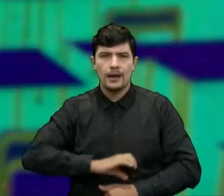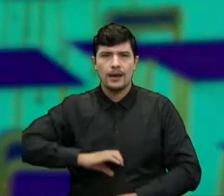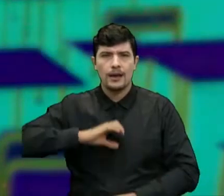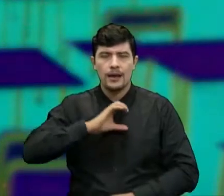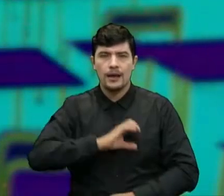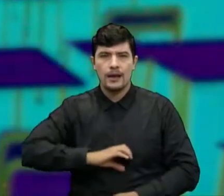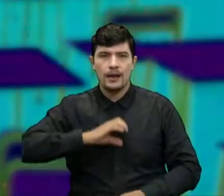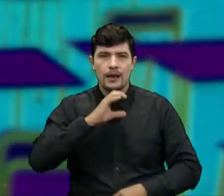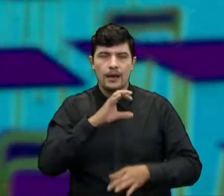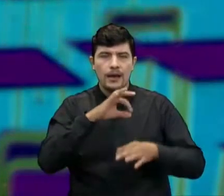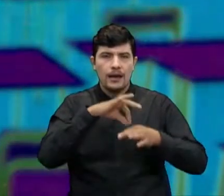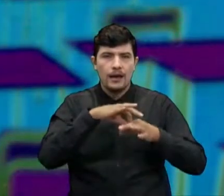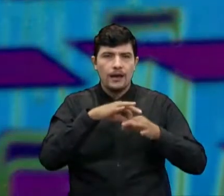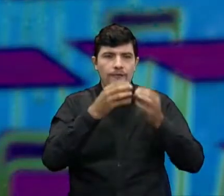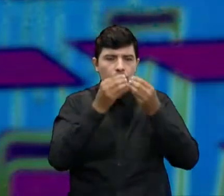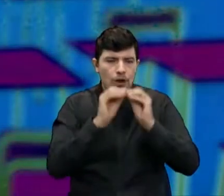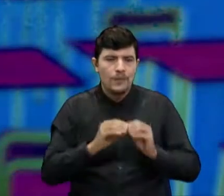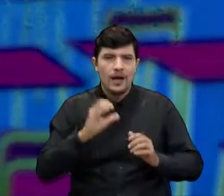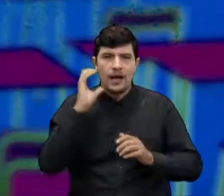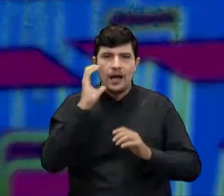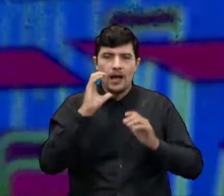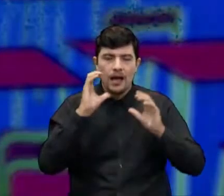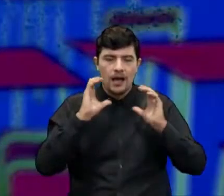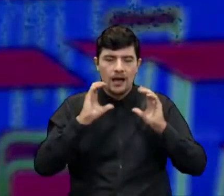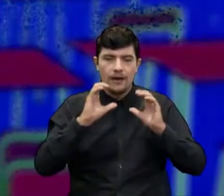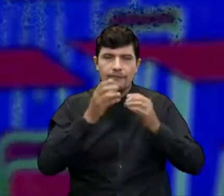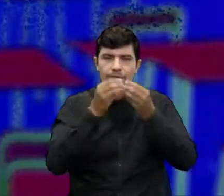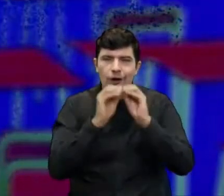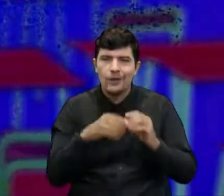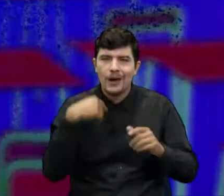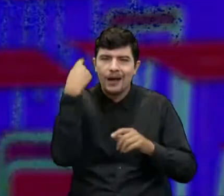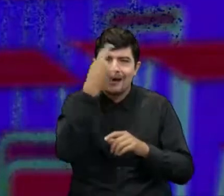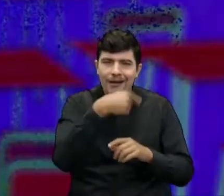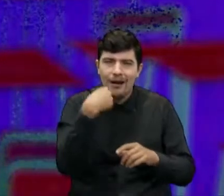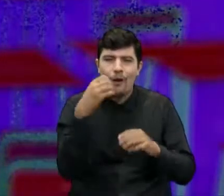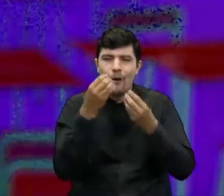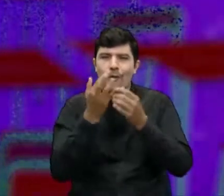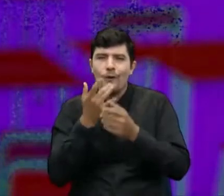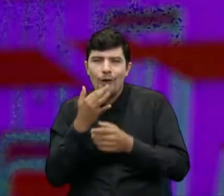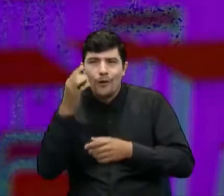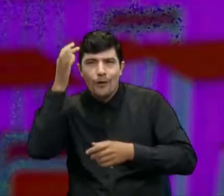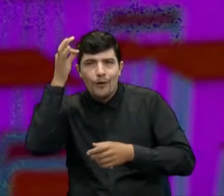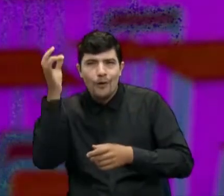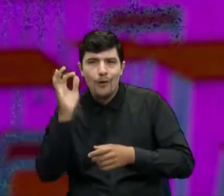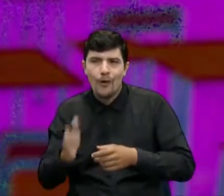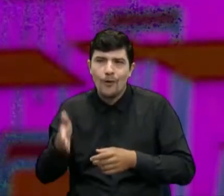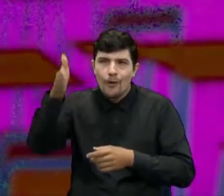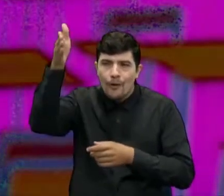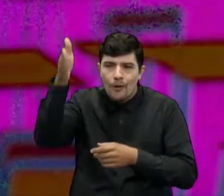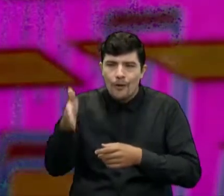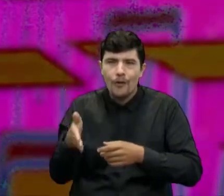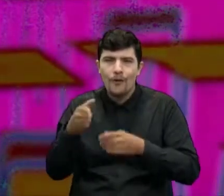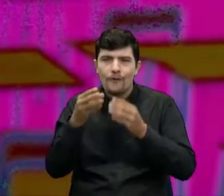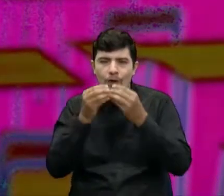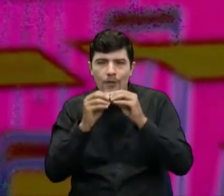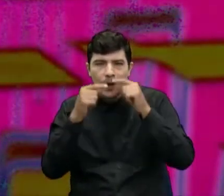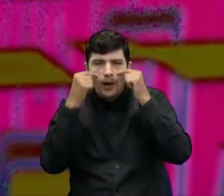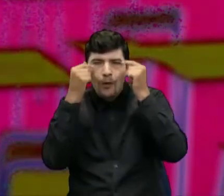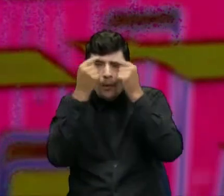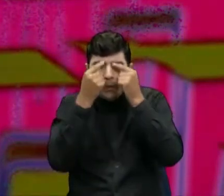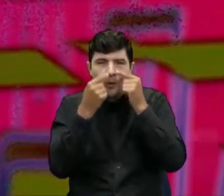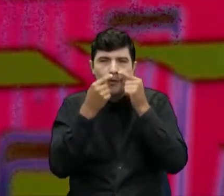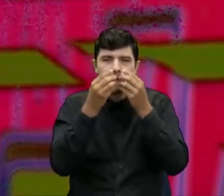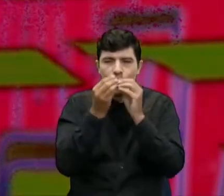Comparte Comparte tú con ellos El color del cabello El color de hojas Estatura El color de ojos Perdón Estatura Etcétera